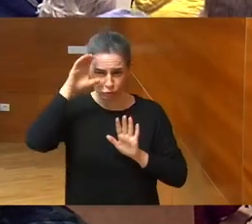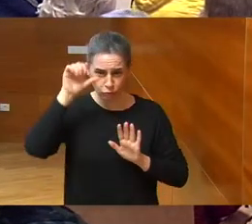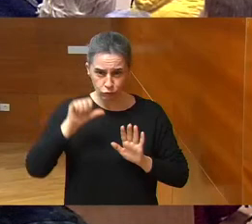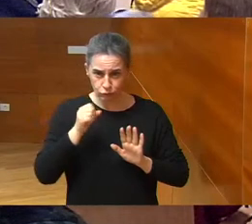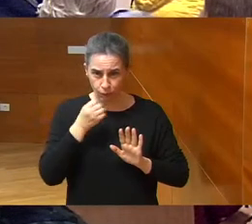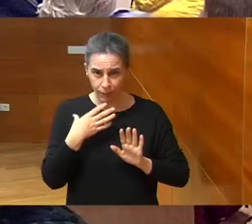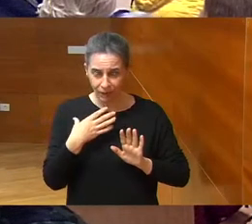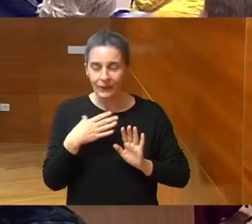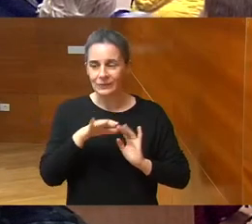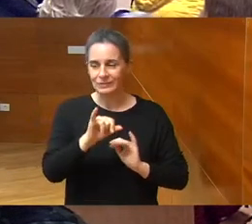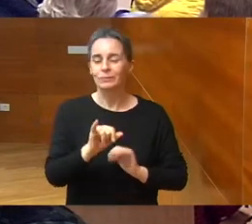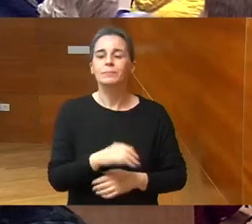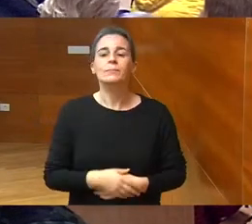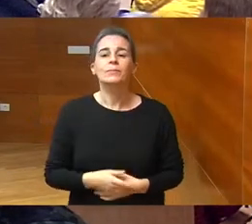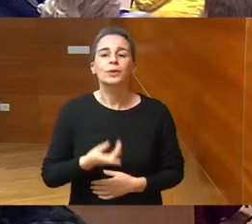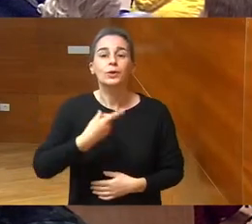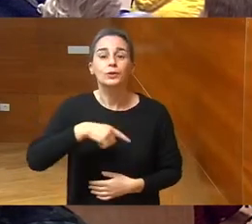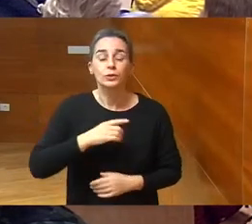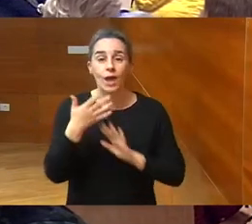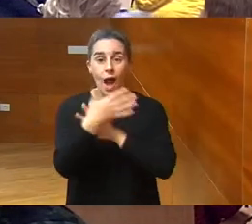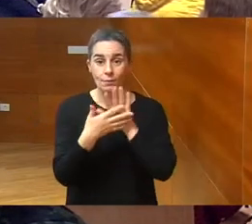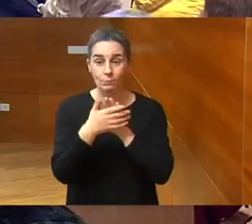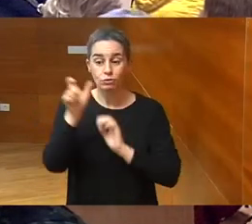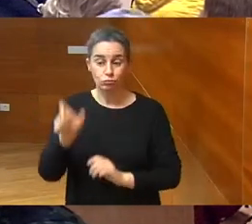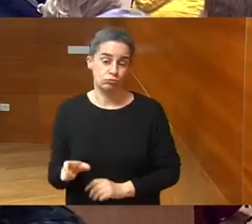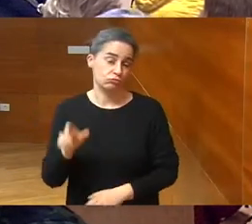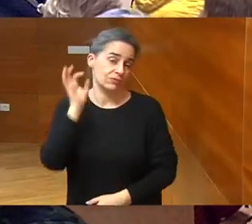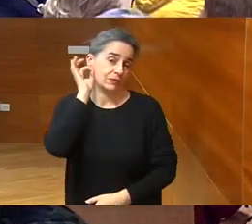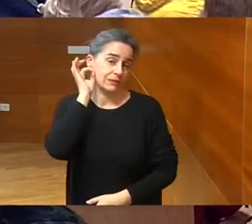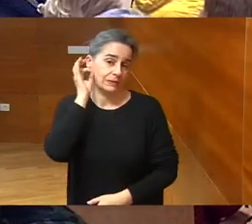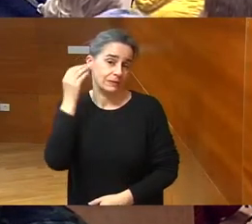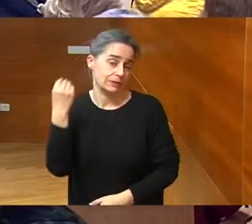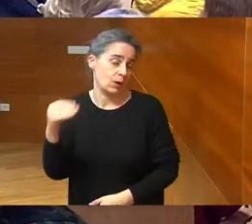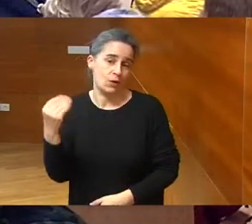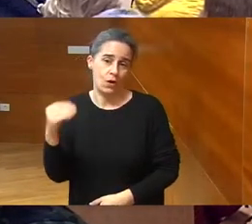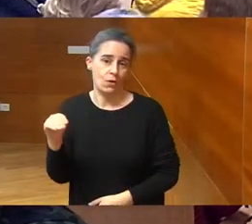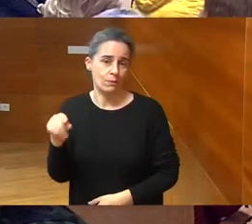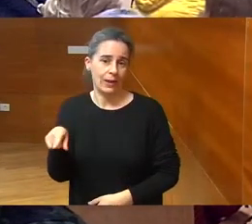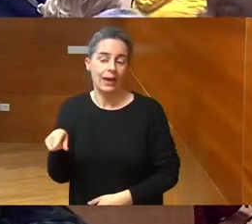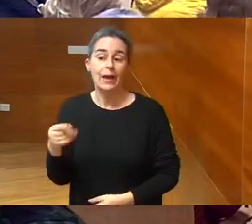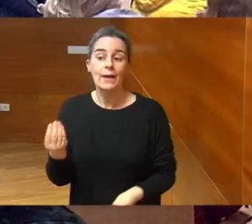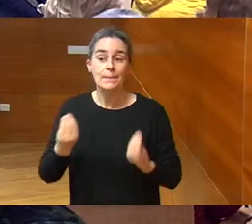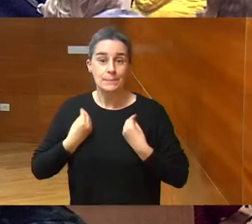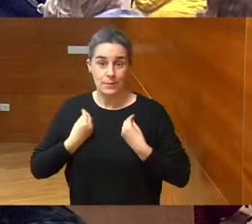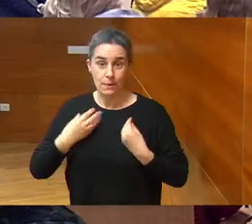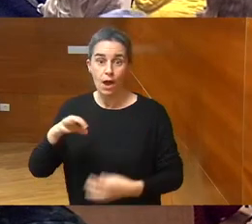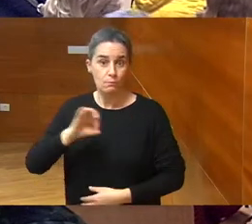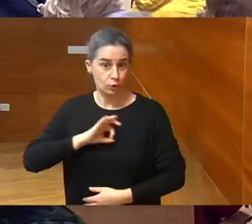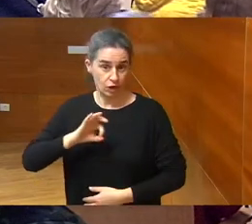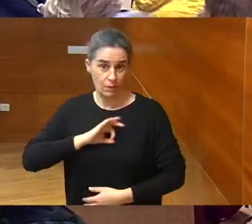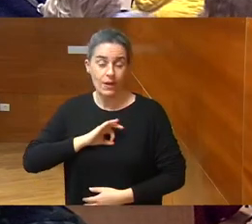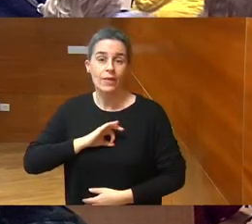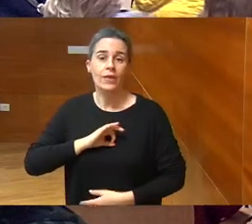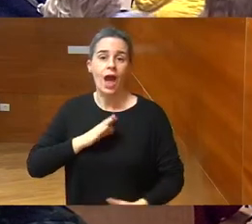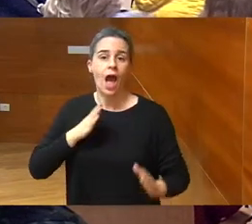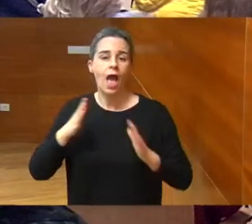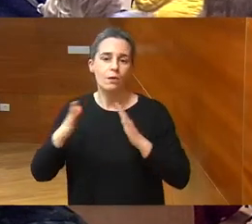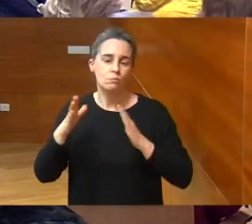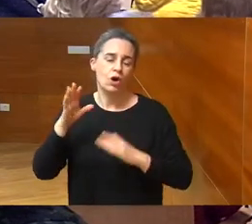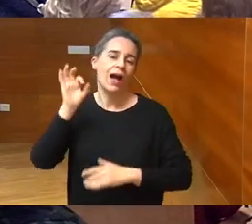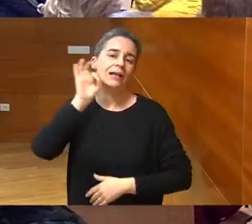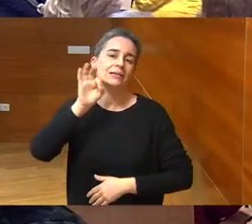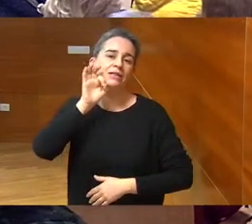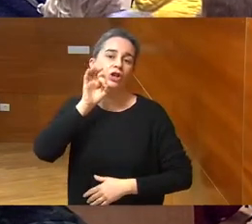ahora Estamos hablando de una moza que que vivió en pontevedra afináis dos